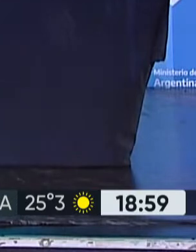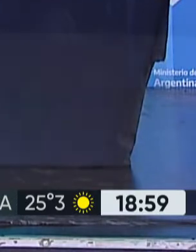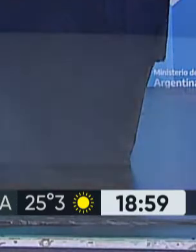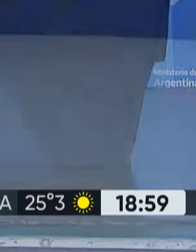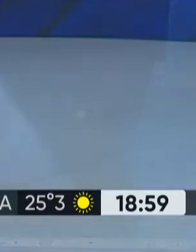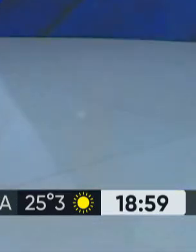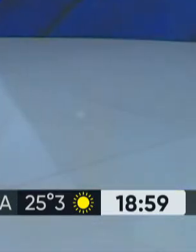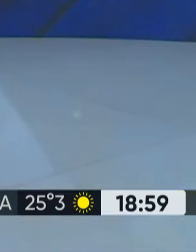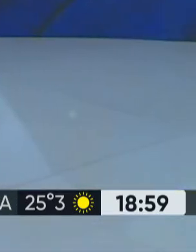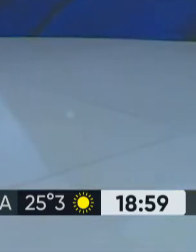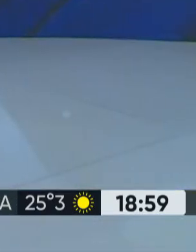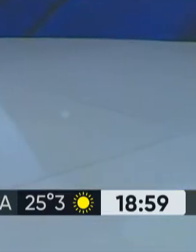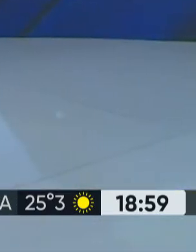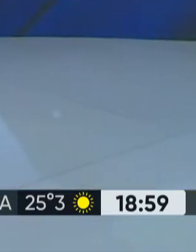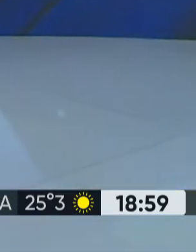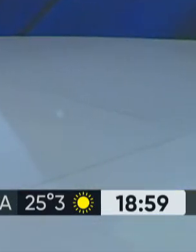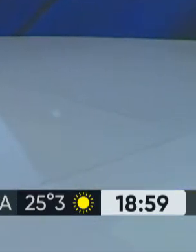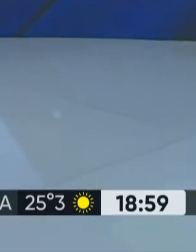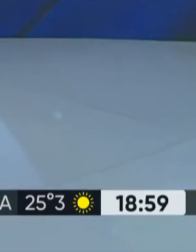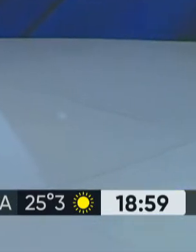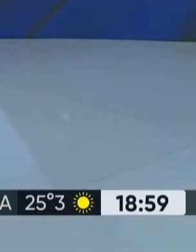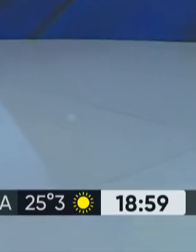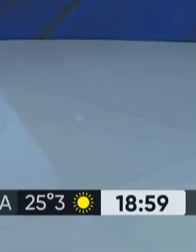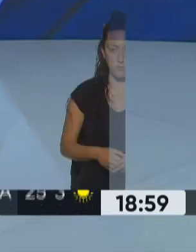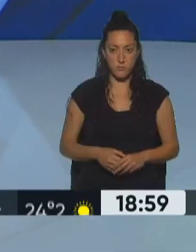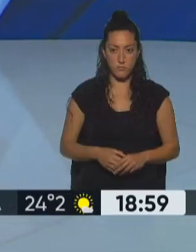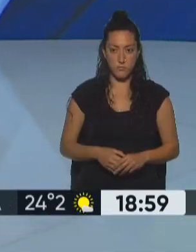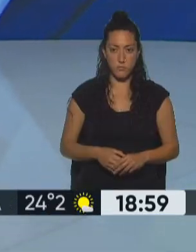Señoras y señores. Bueno, muy bien, la palabra del presidente Alberto